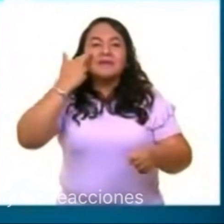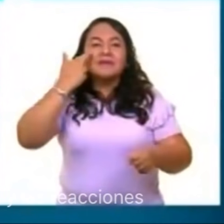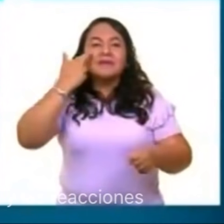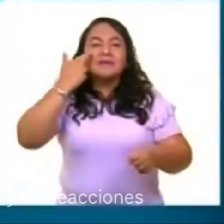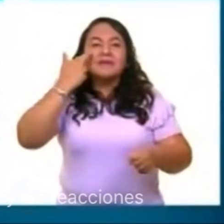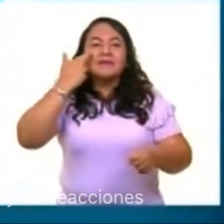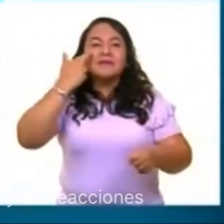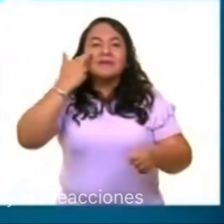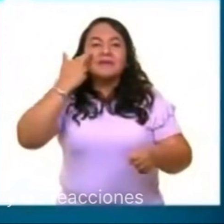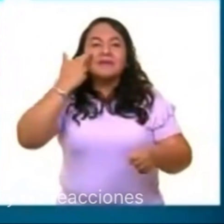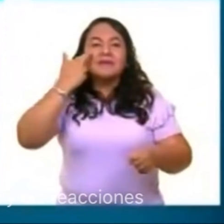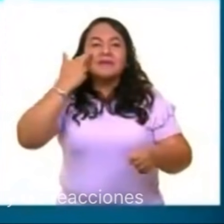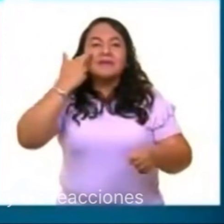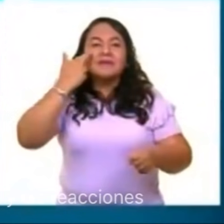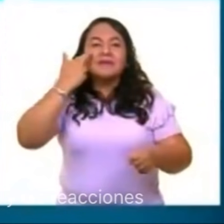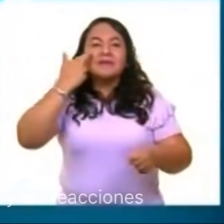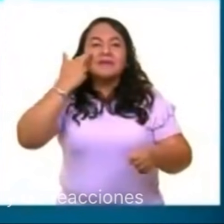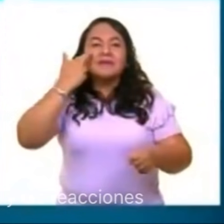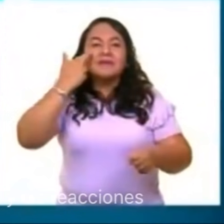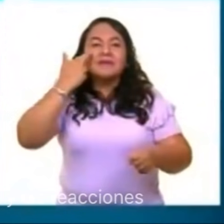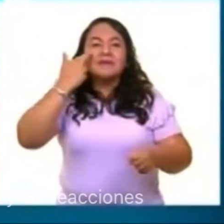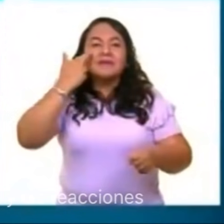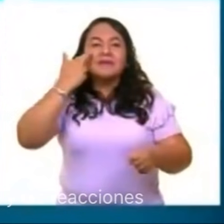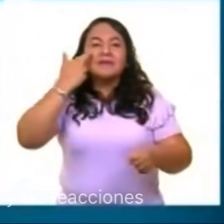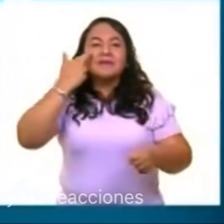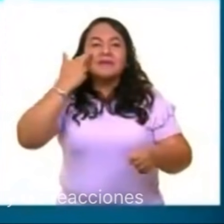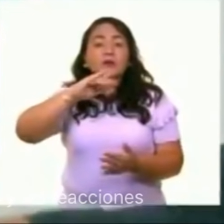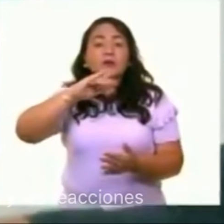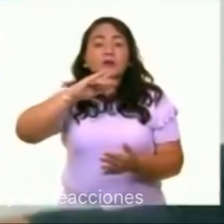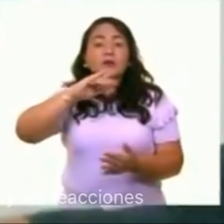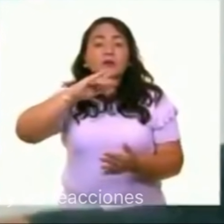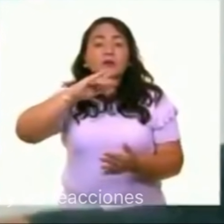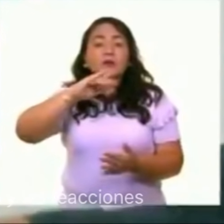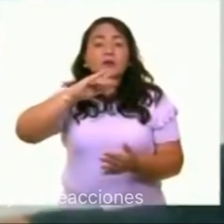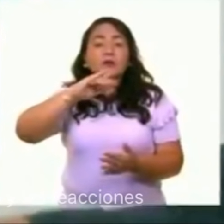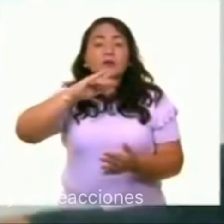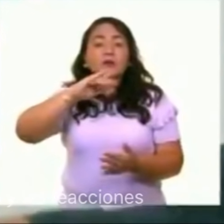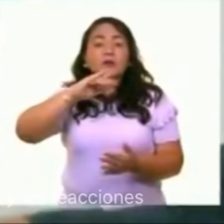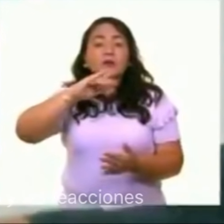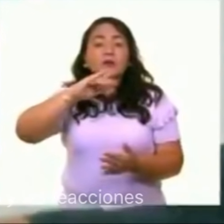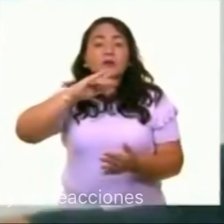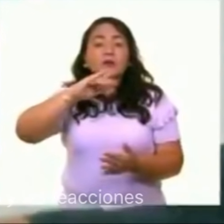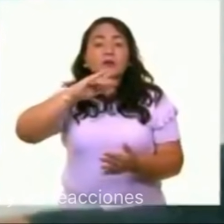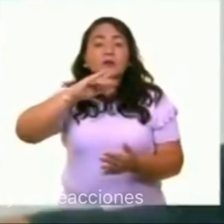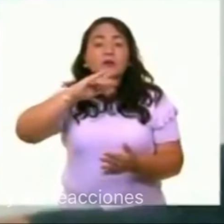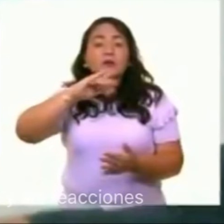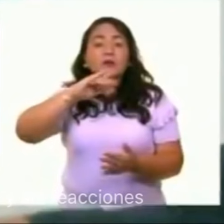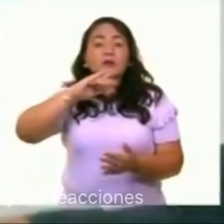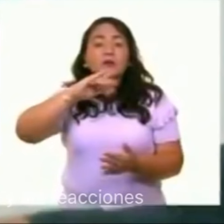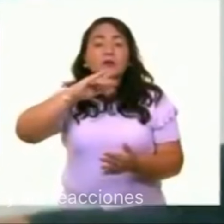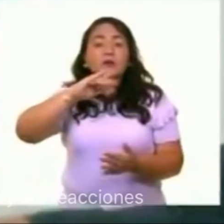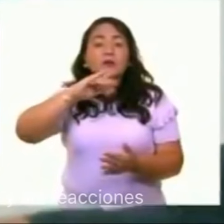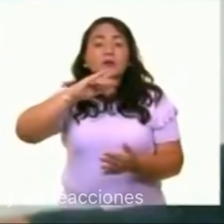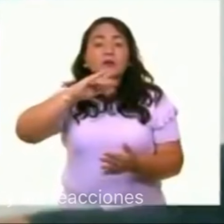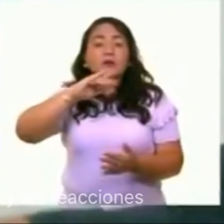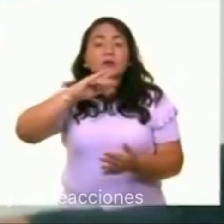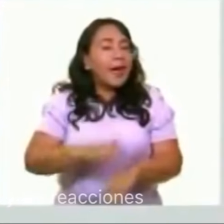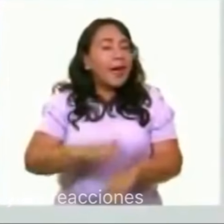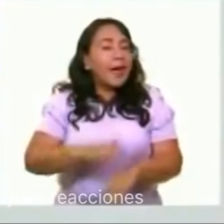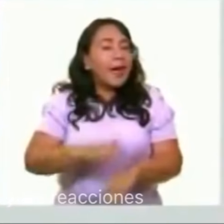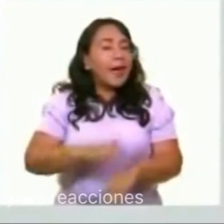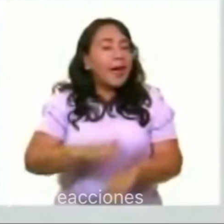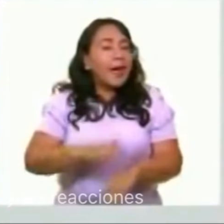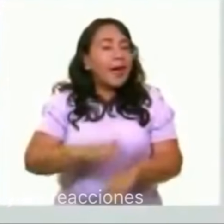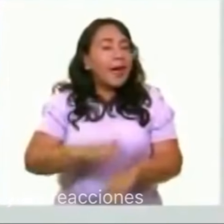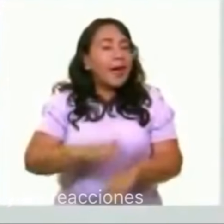y el desarrollo de forma masiva para obtener este problema vamos a realizar un diagrama de ishikawa te pido que labores en tu cuerno así